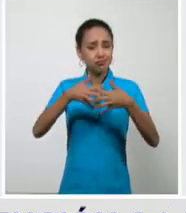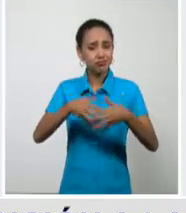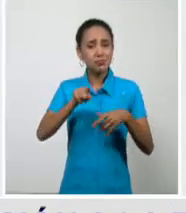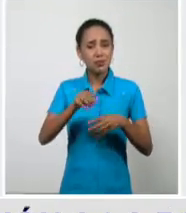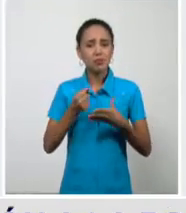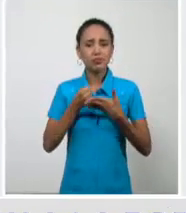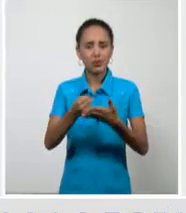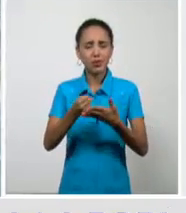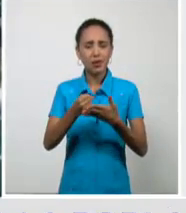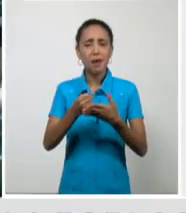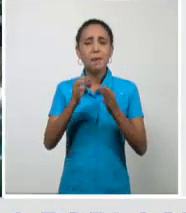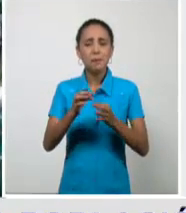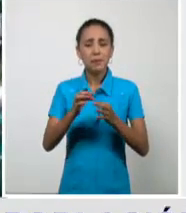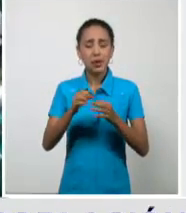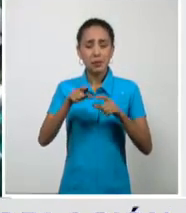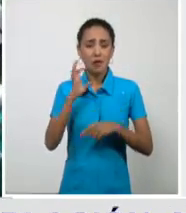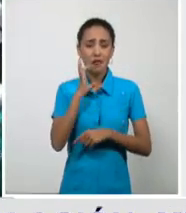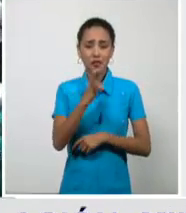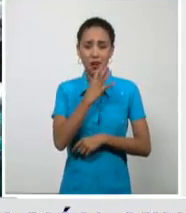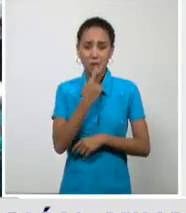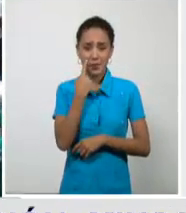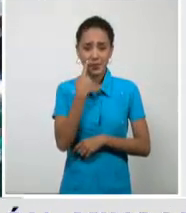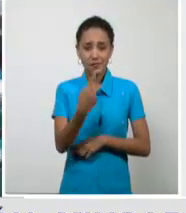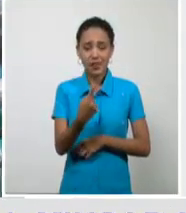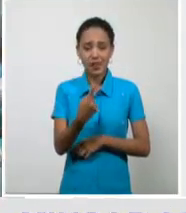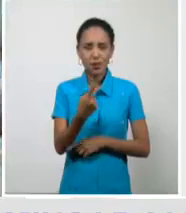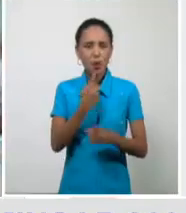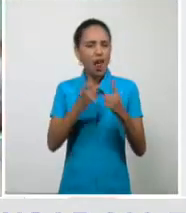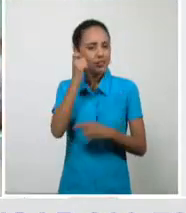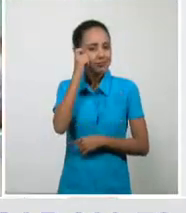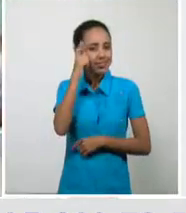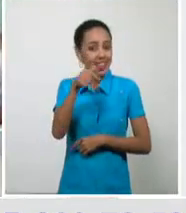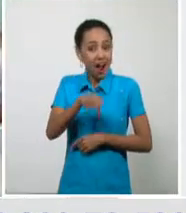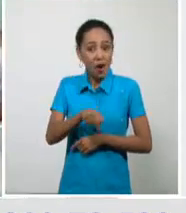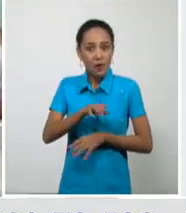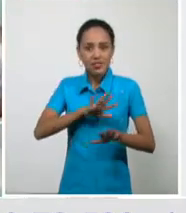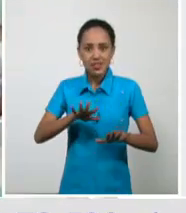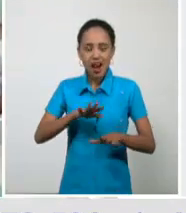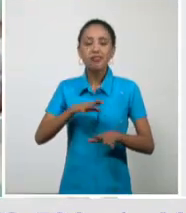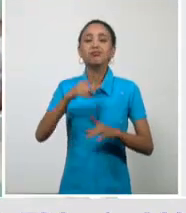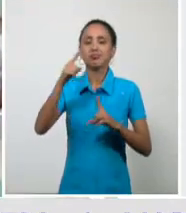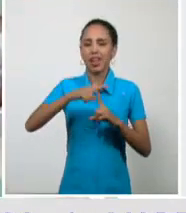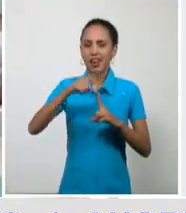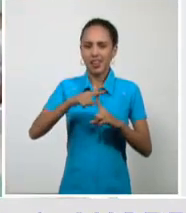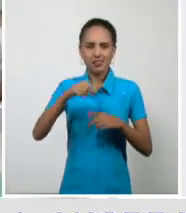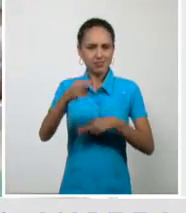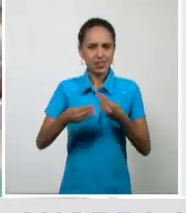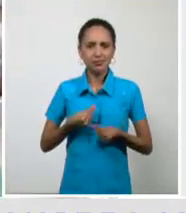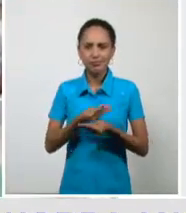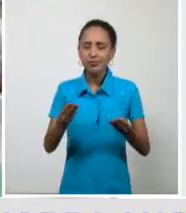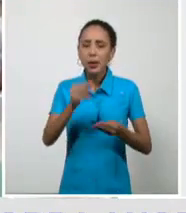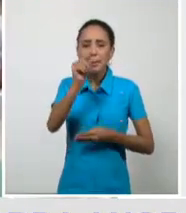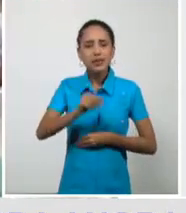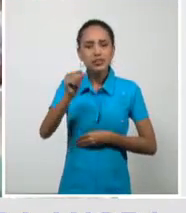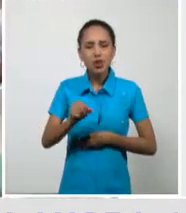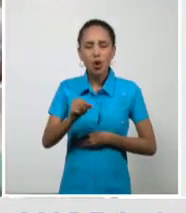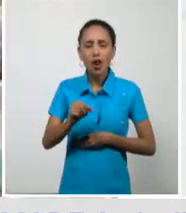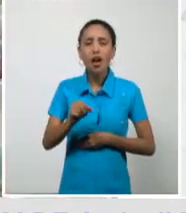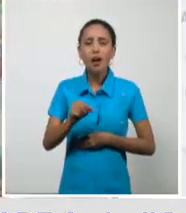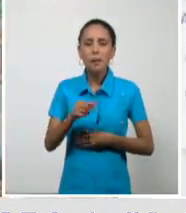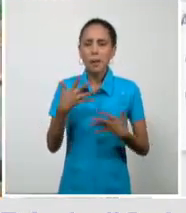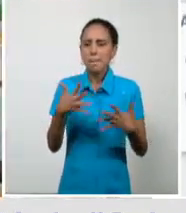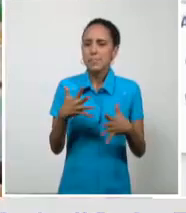Facebook las pruebas resultantes de lo que comenzó como una iniciativa y ya es una acción de ejemplo para todo aquel que no tema convertirse en